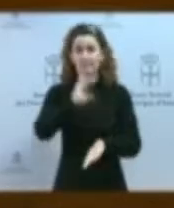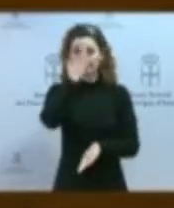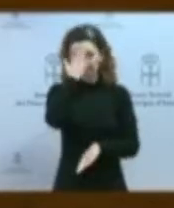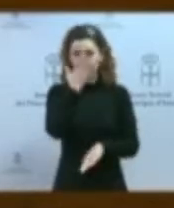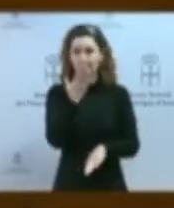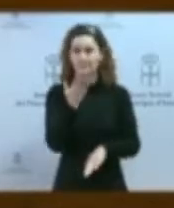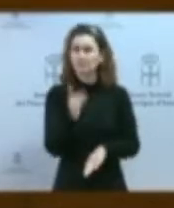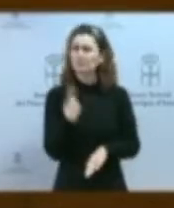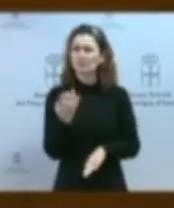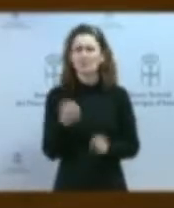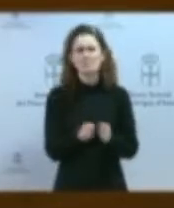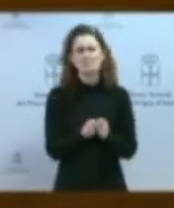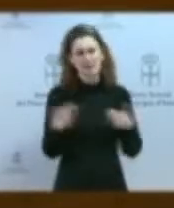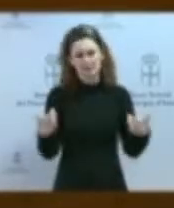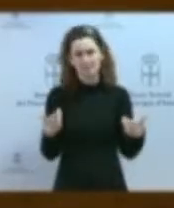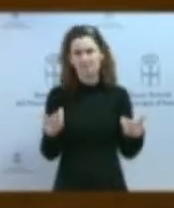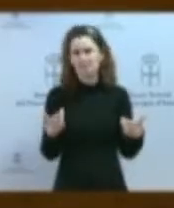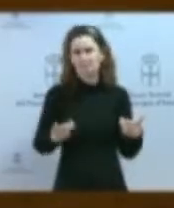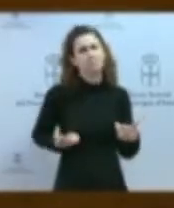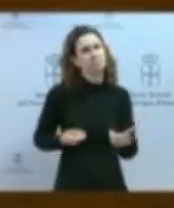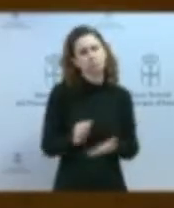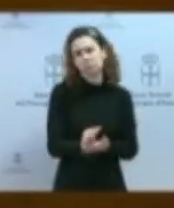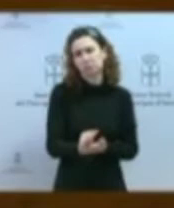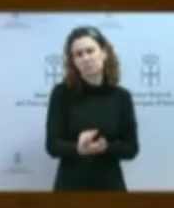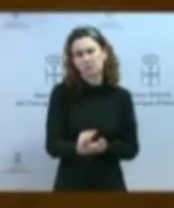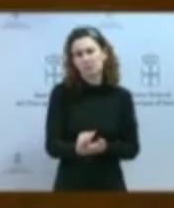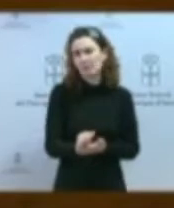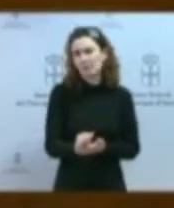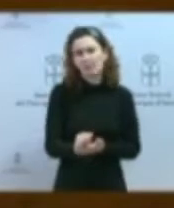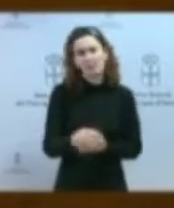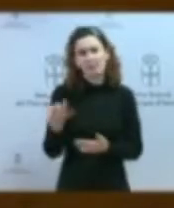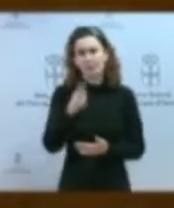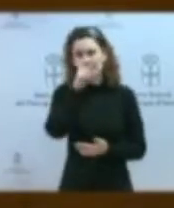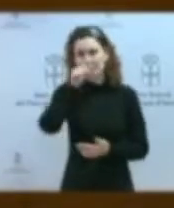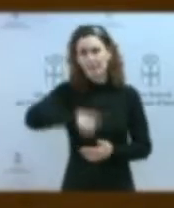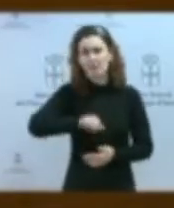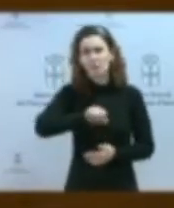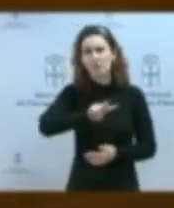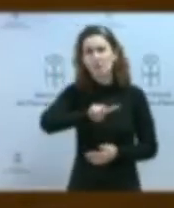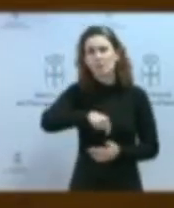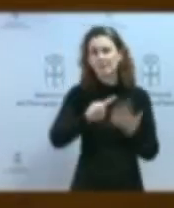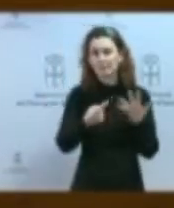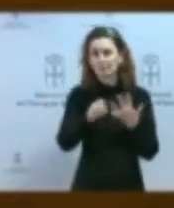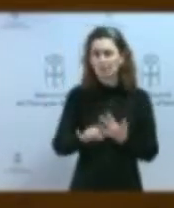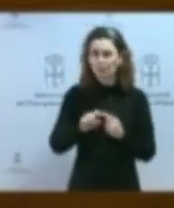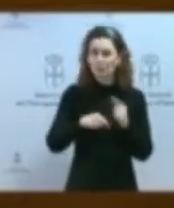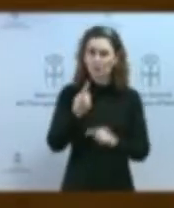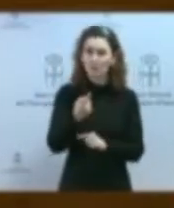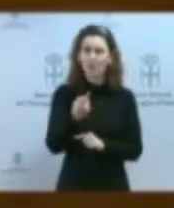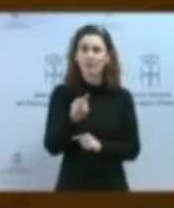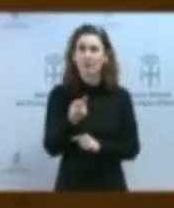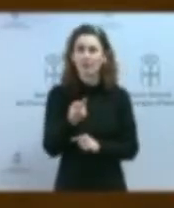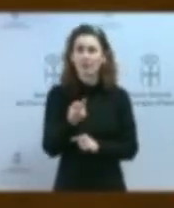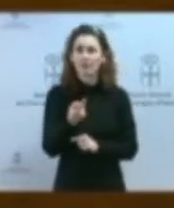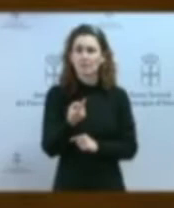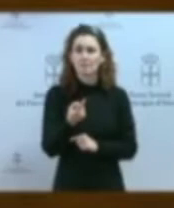inversión en atención primaria. Este año estábamos en un 12,6%, el año anterior, 2020, en presupuesto en atención primaria, menos que la media estatal.